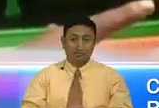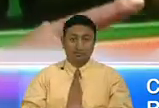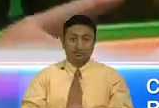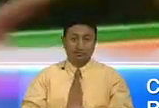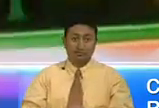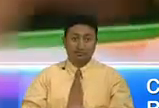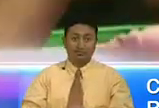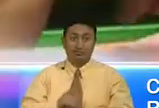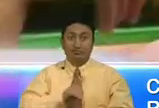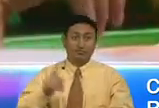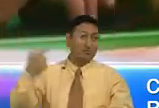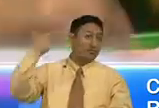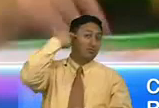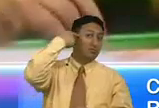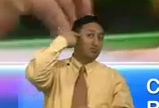tenía